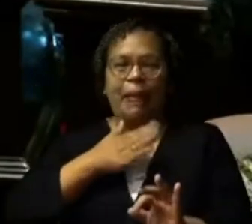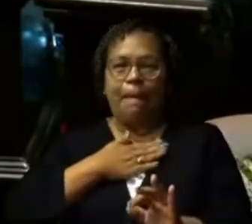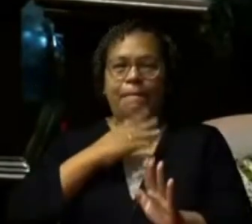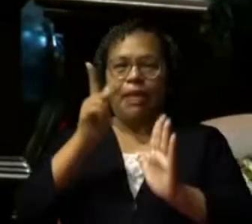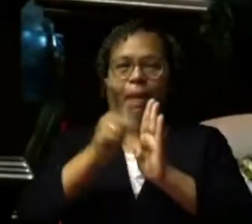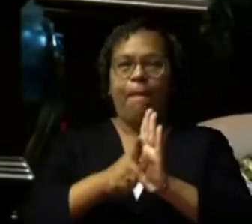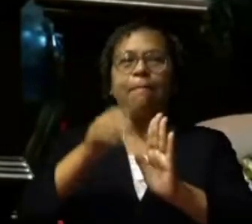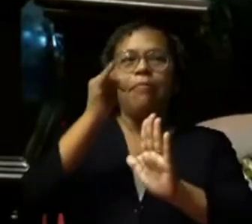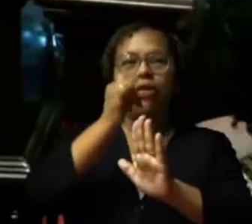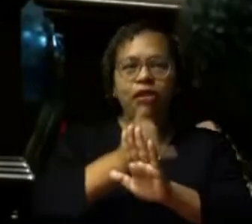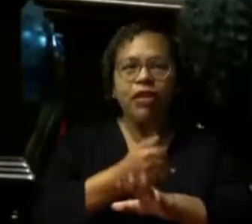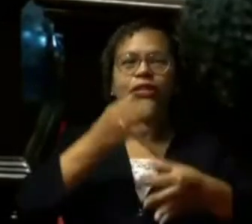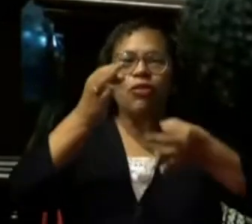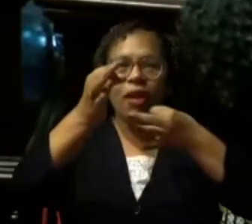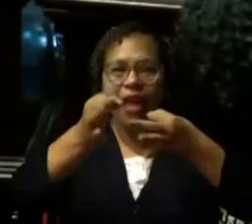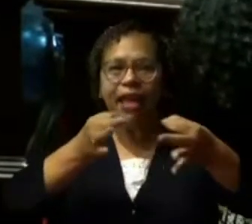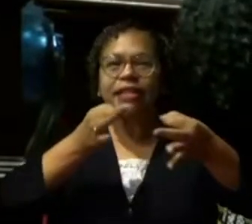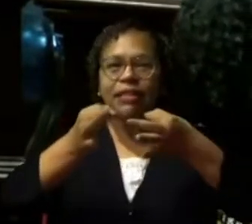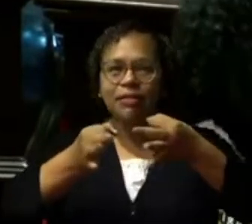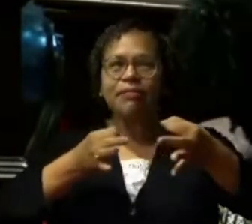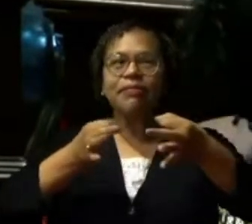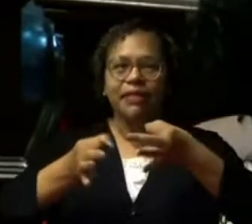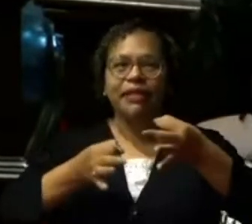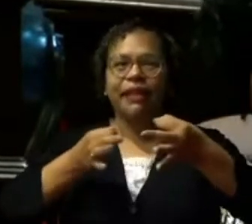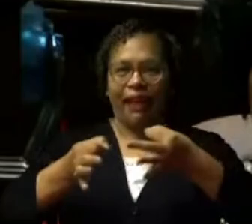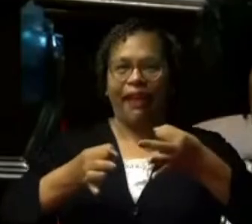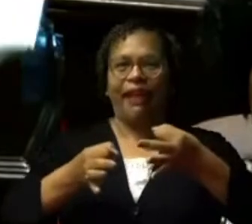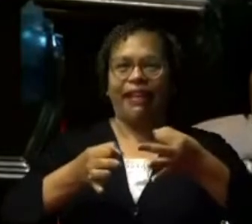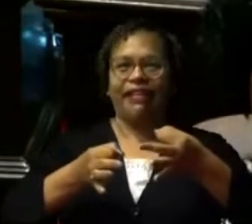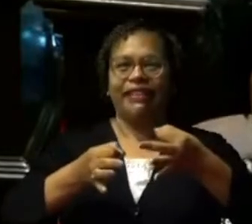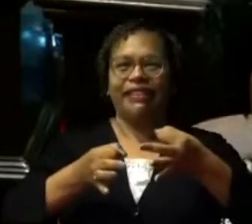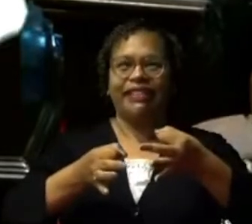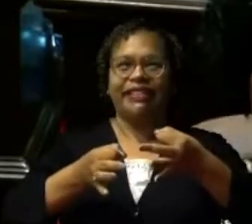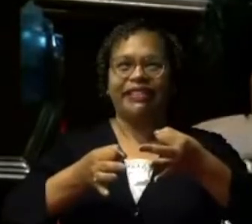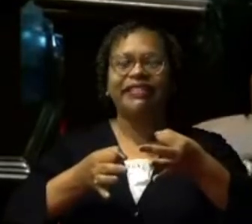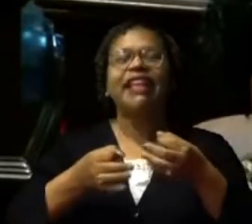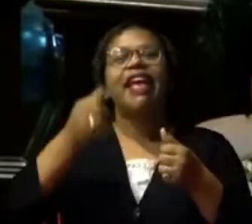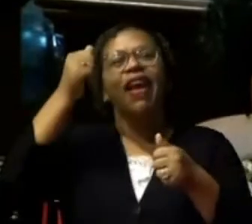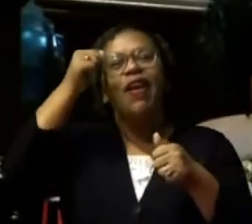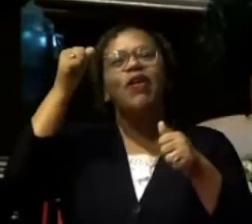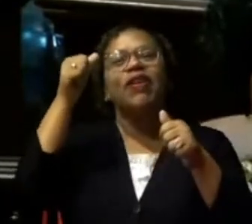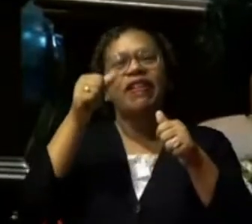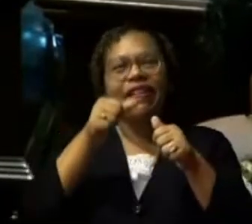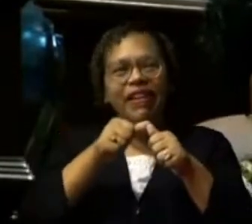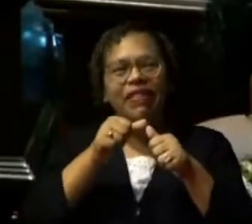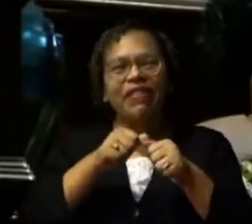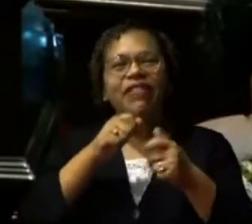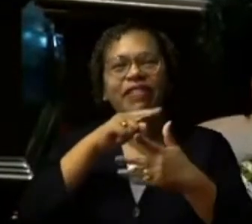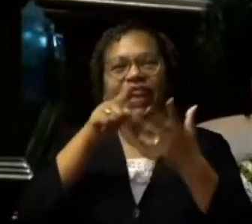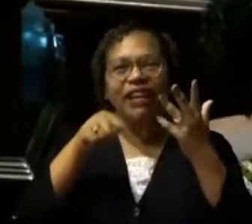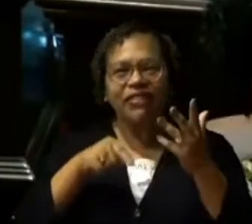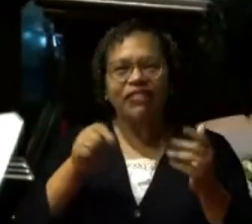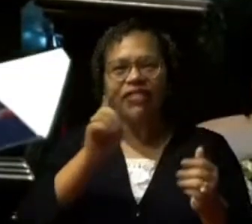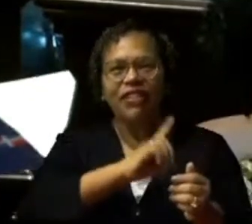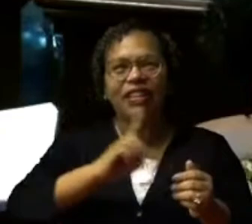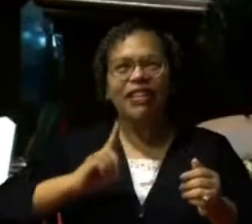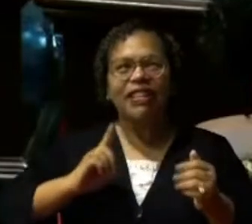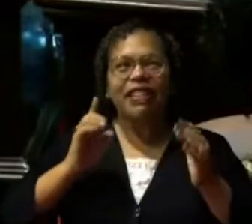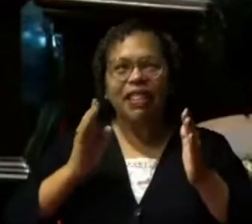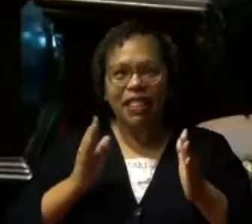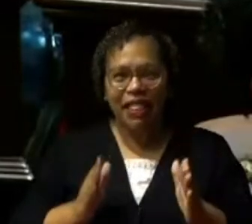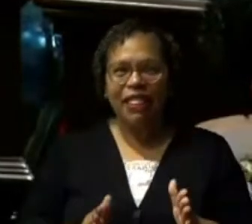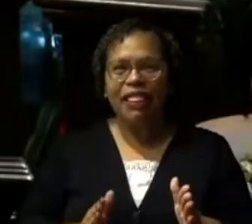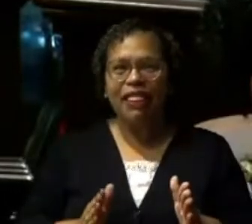decida el tratamiento que se le va a dar, previo a que se tome en consideración. Y recuerdo que había algunos diputados, entre ellos Gustavo Sánchez, diciendo que estaba